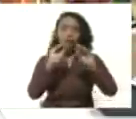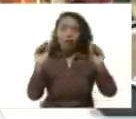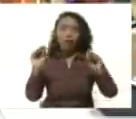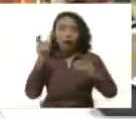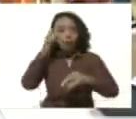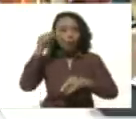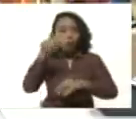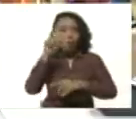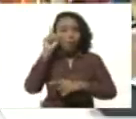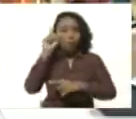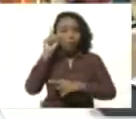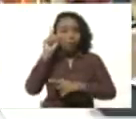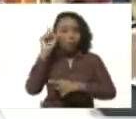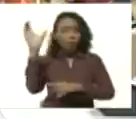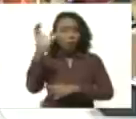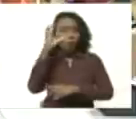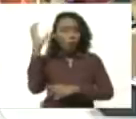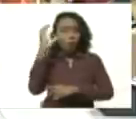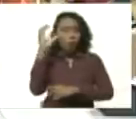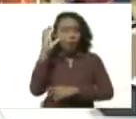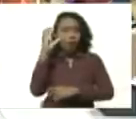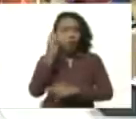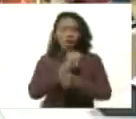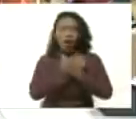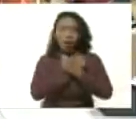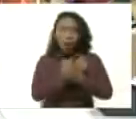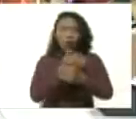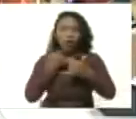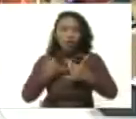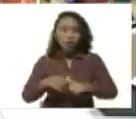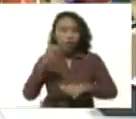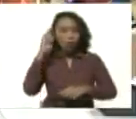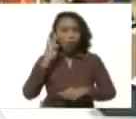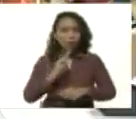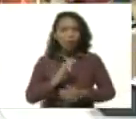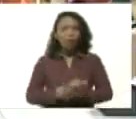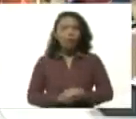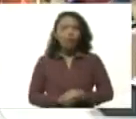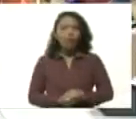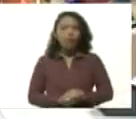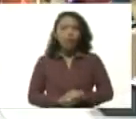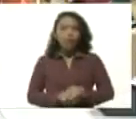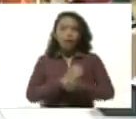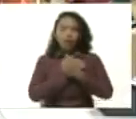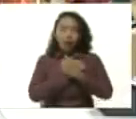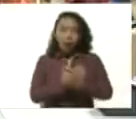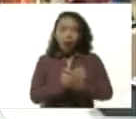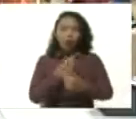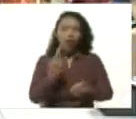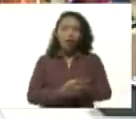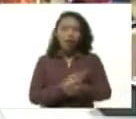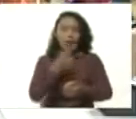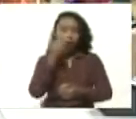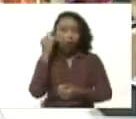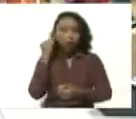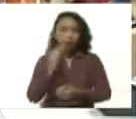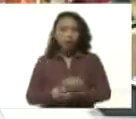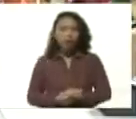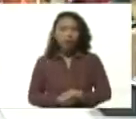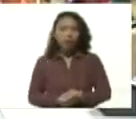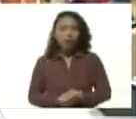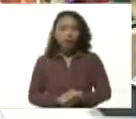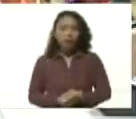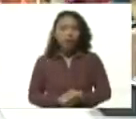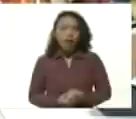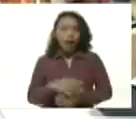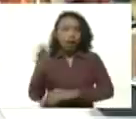de Colombia primero, desde el amor de hijos de Bolívar, desde el amor de hermanos en la